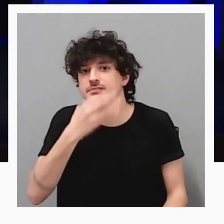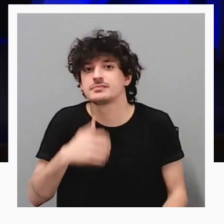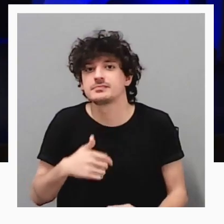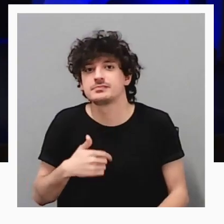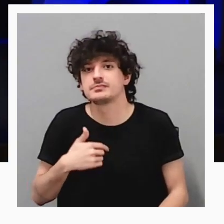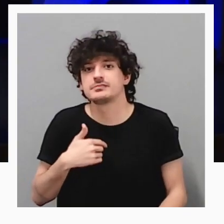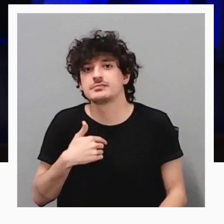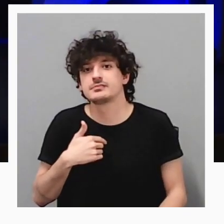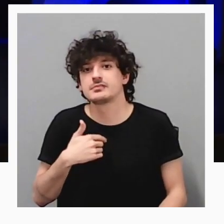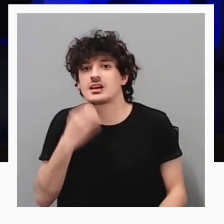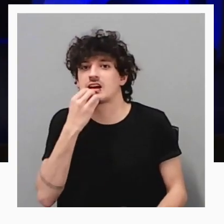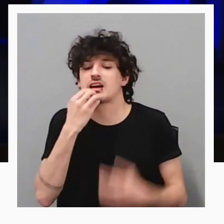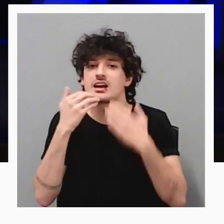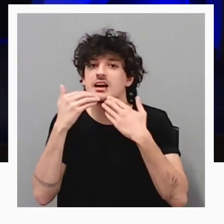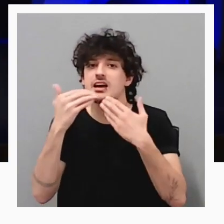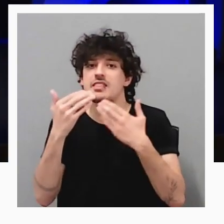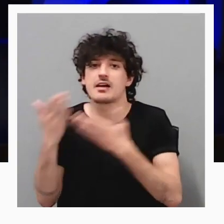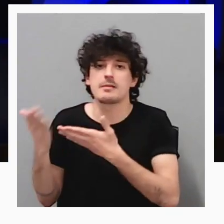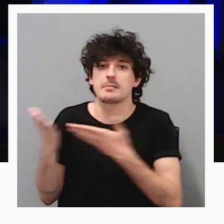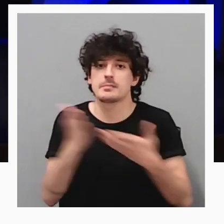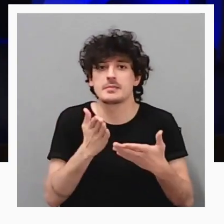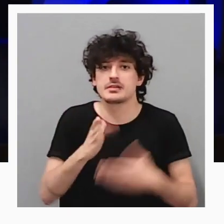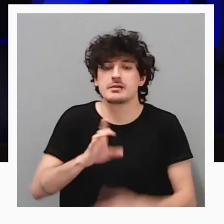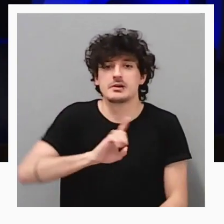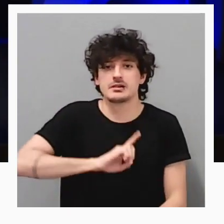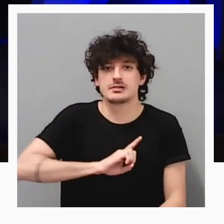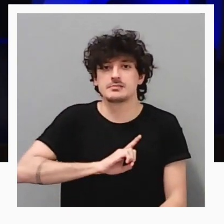Muchas gracias por la invitación, muchas gracias por estar aquí, es un honor.